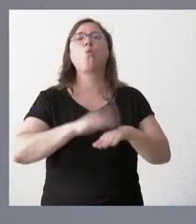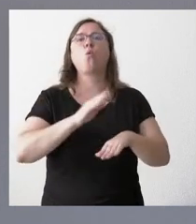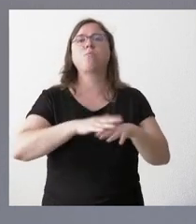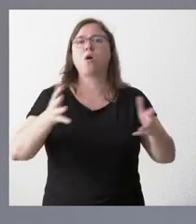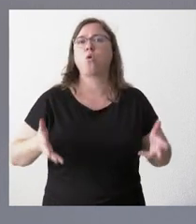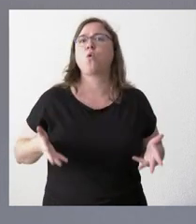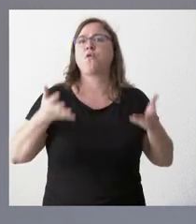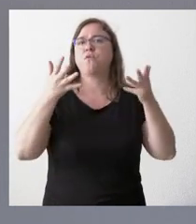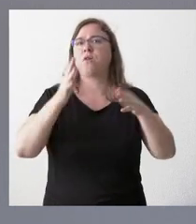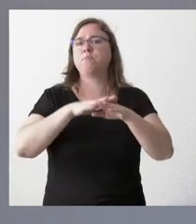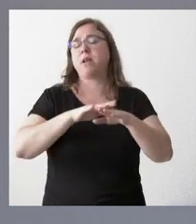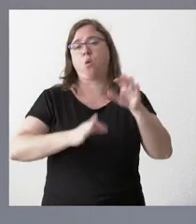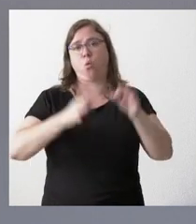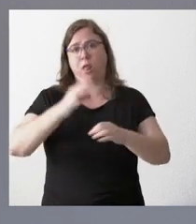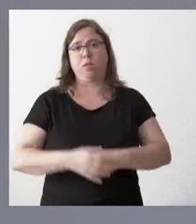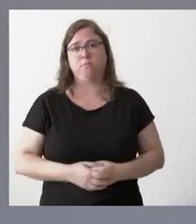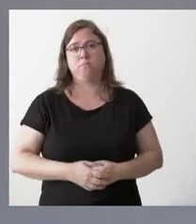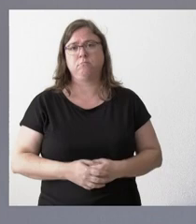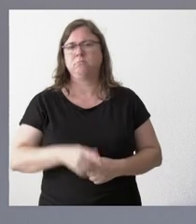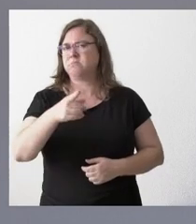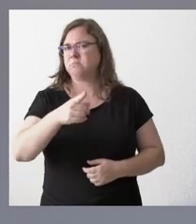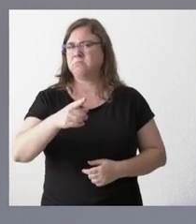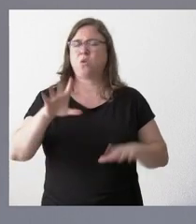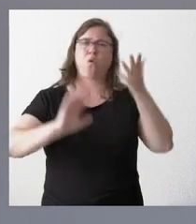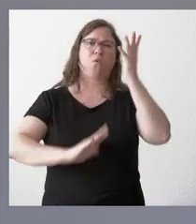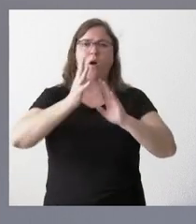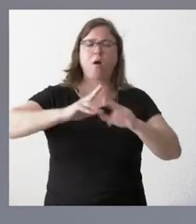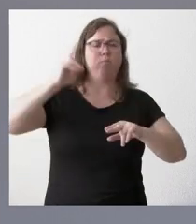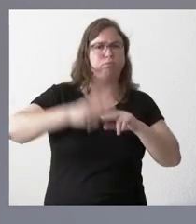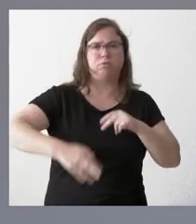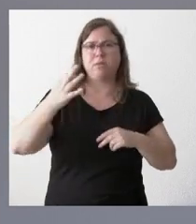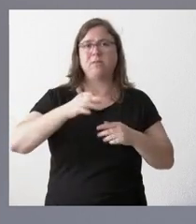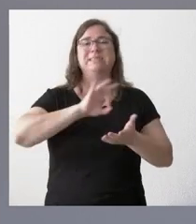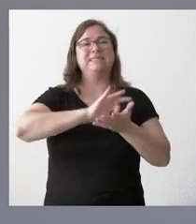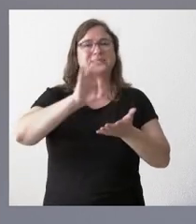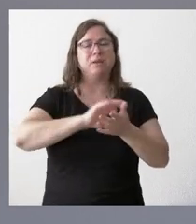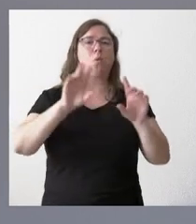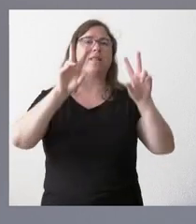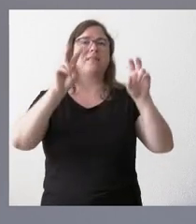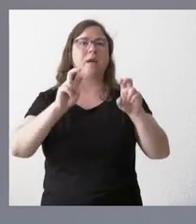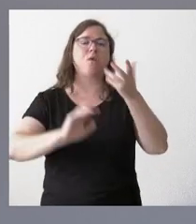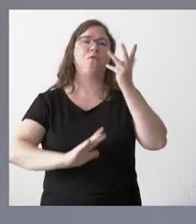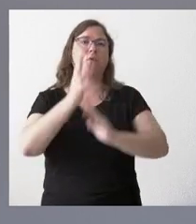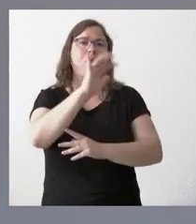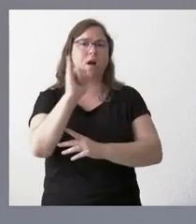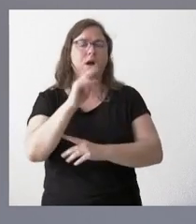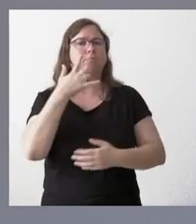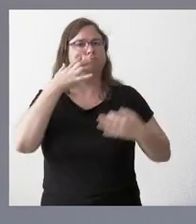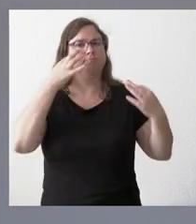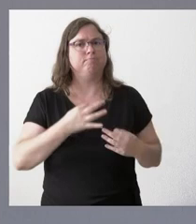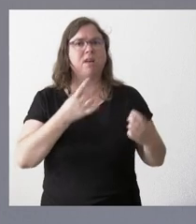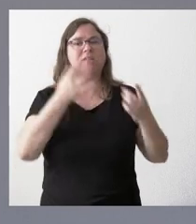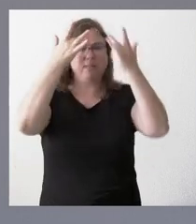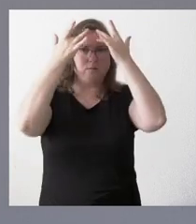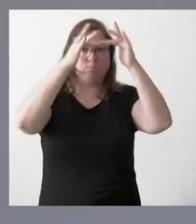disposición judicial. Esta es una lacra que tenemos que combatir. Nosotros tenemos un dispositivo en materia de incendios, pero es verdad que hay que hacer la